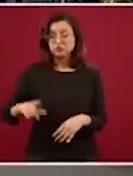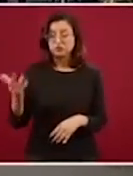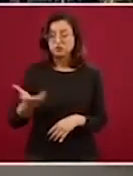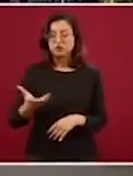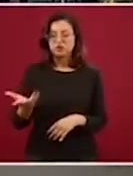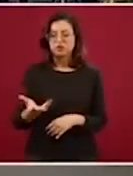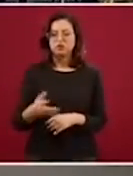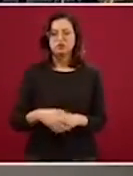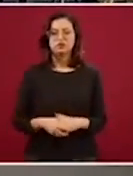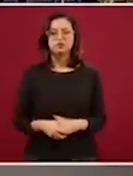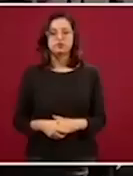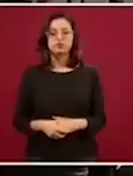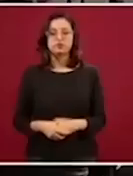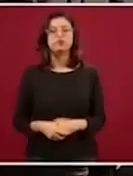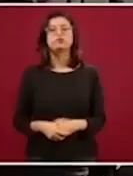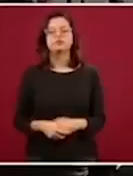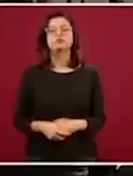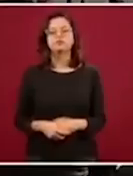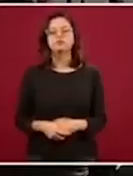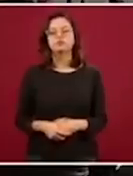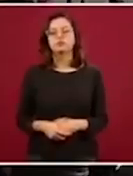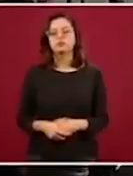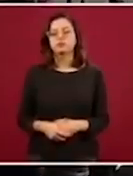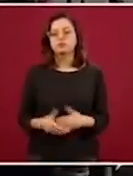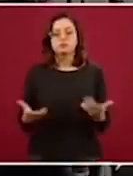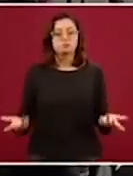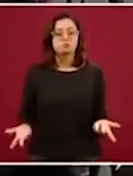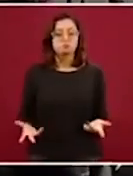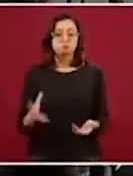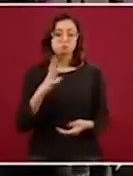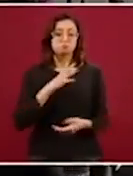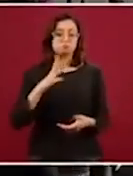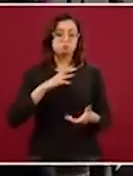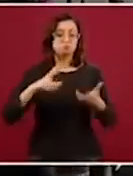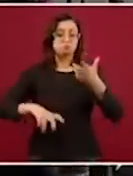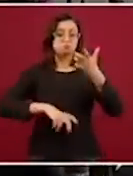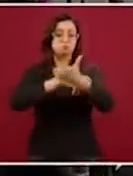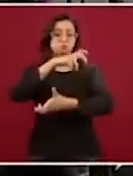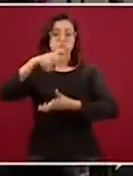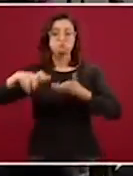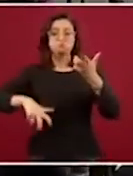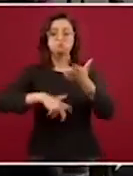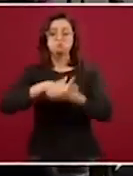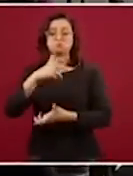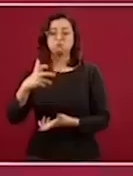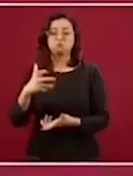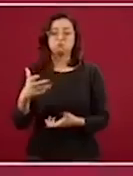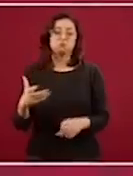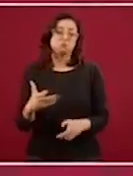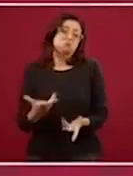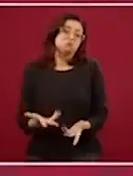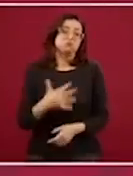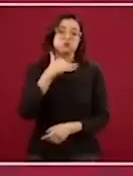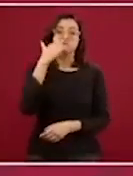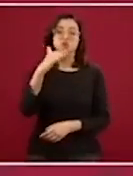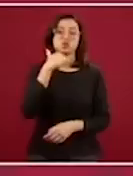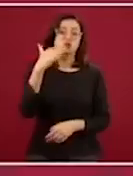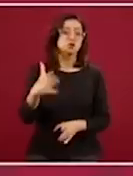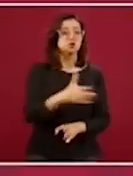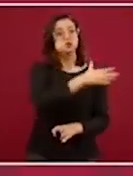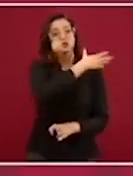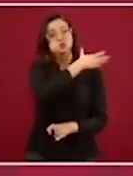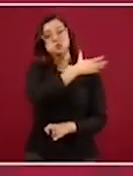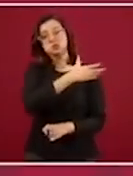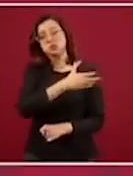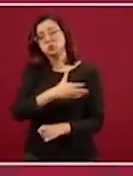Esta crisis es precisamente por la corrupción, esta crisis, que es